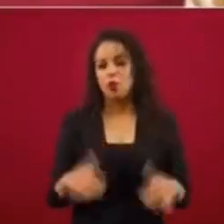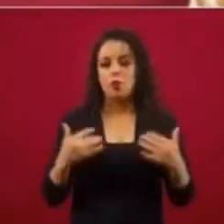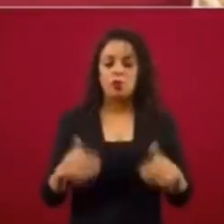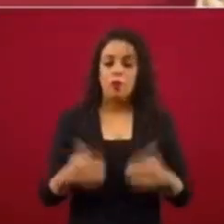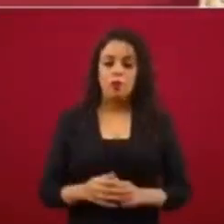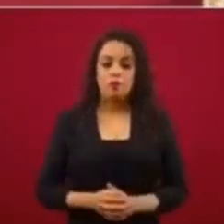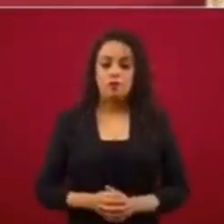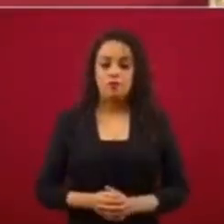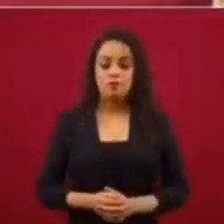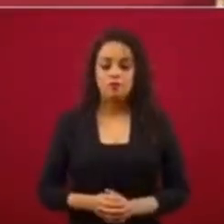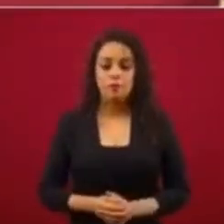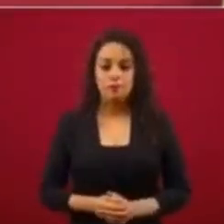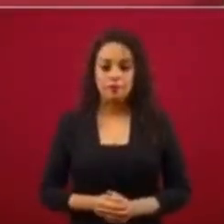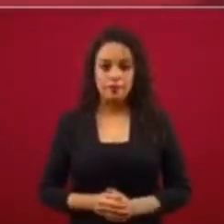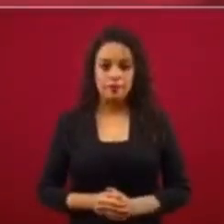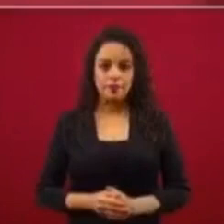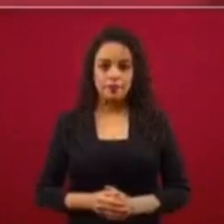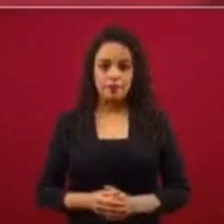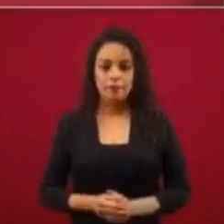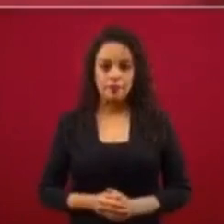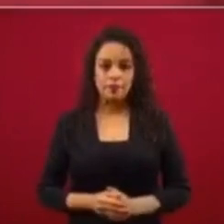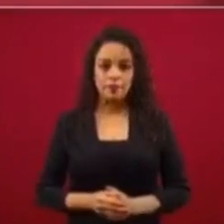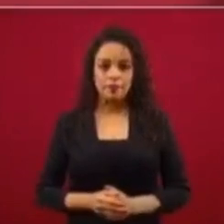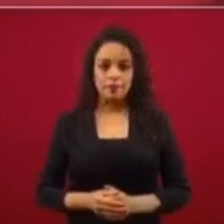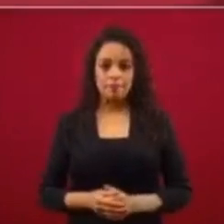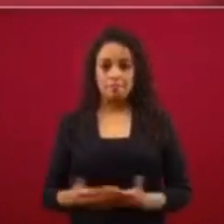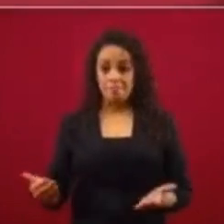Lo otro es politiquería,